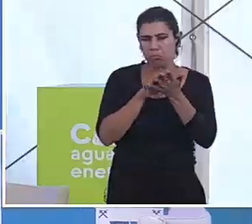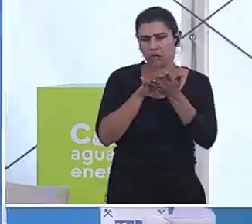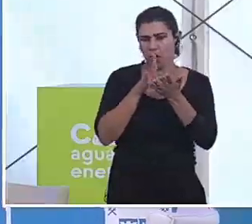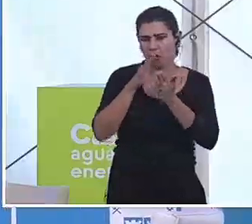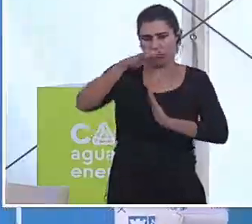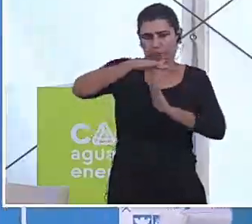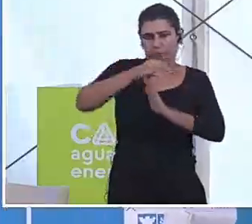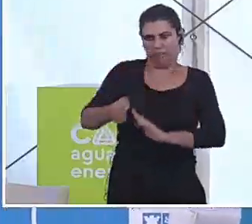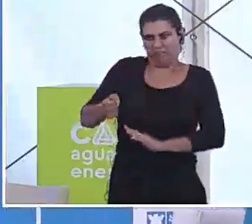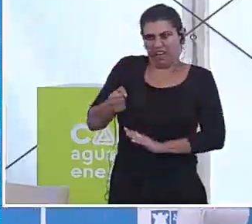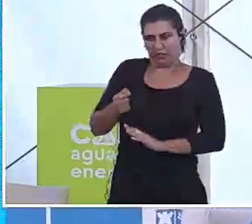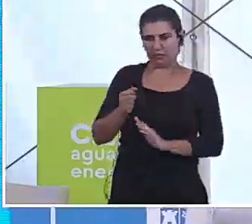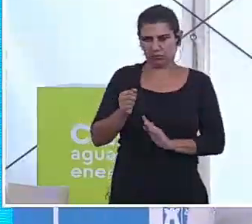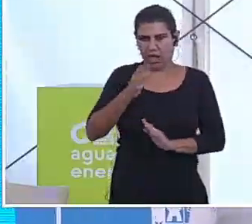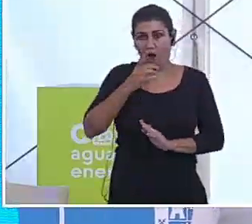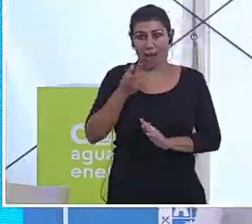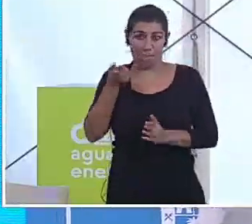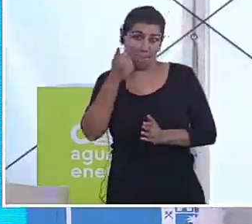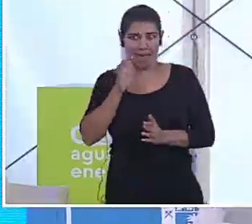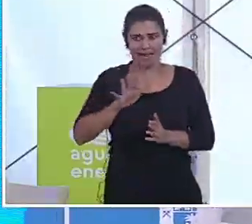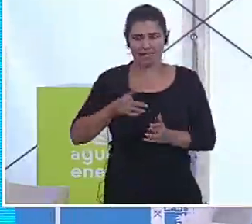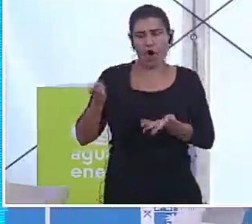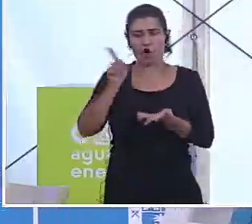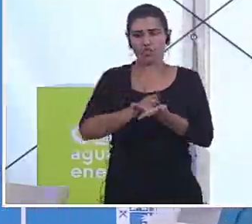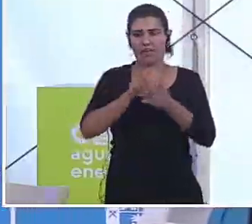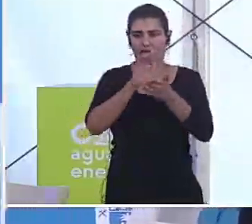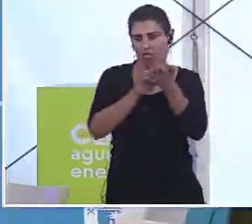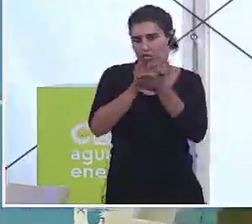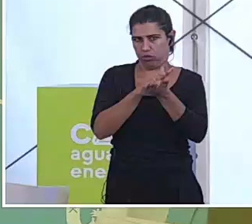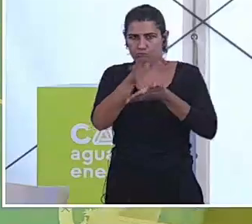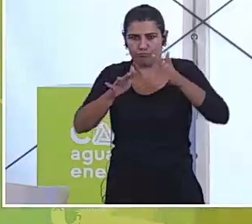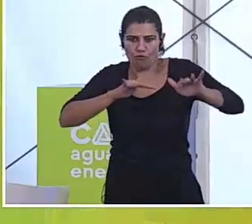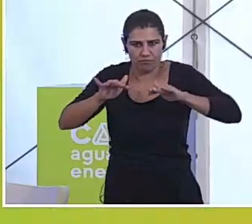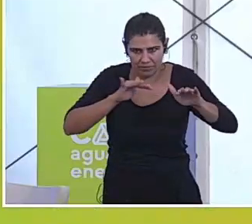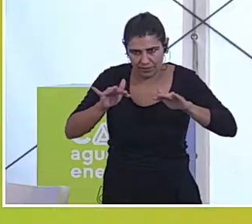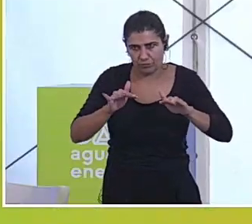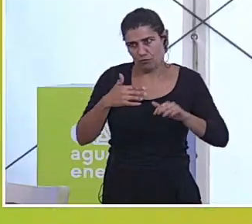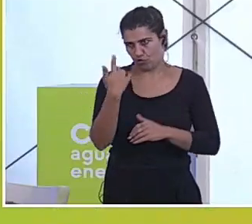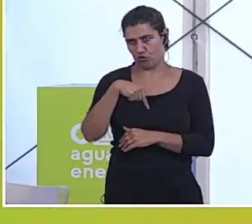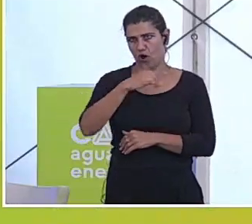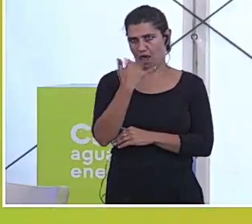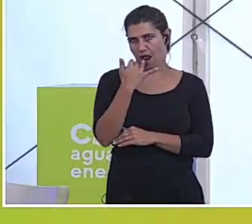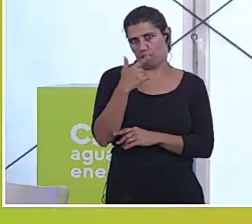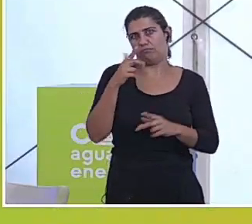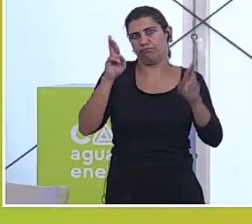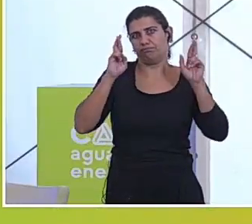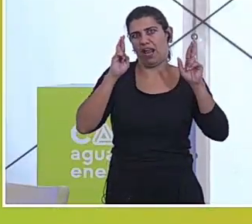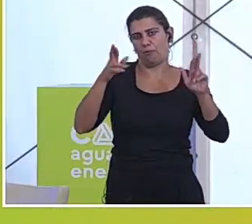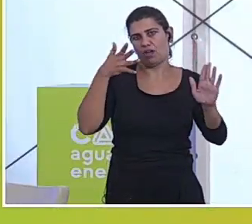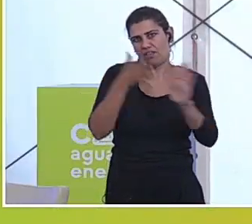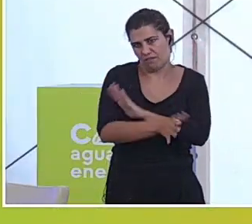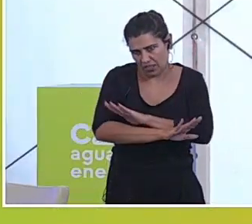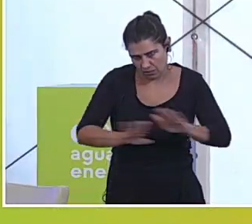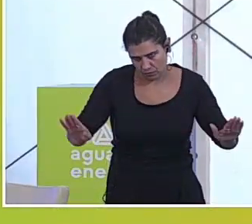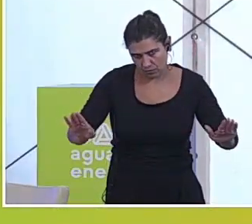se ha vuelto a activar todo, cosa que nos alegramos. Y esperemos que esta vez sí que sea definitiva y se pueda